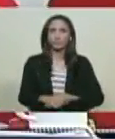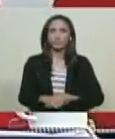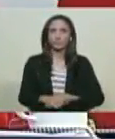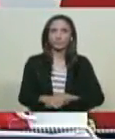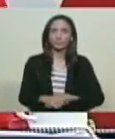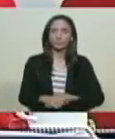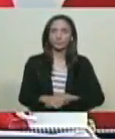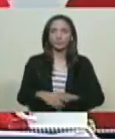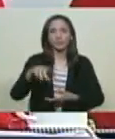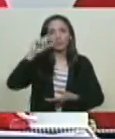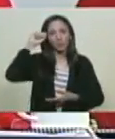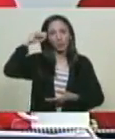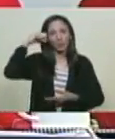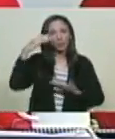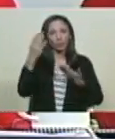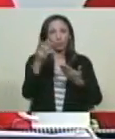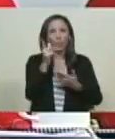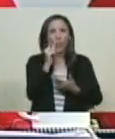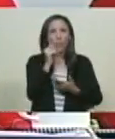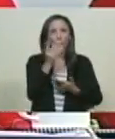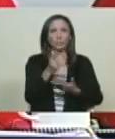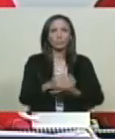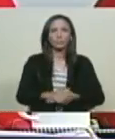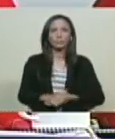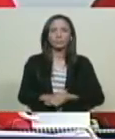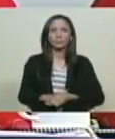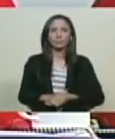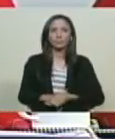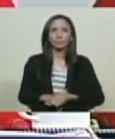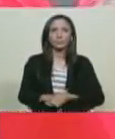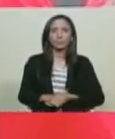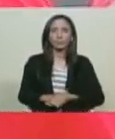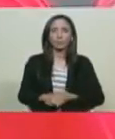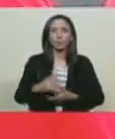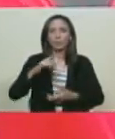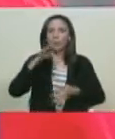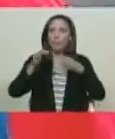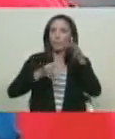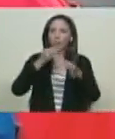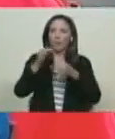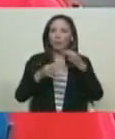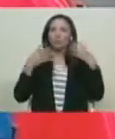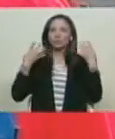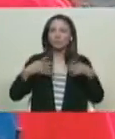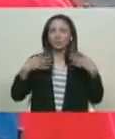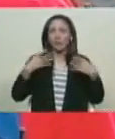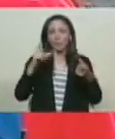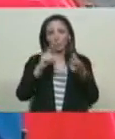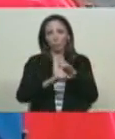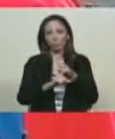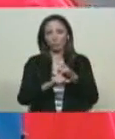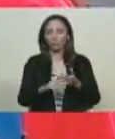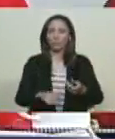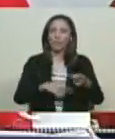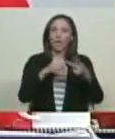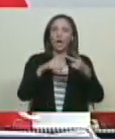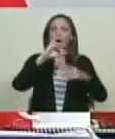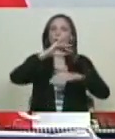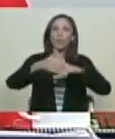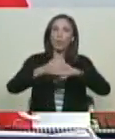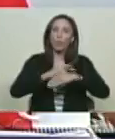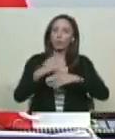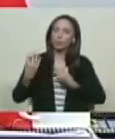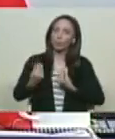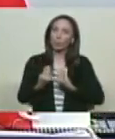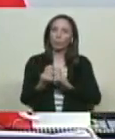Me estaba acordando, Claudio, por aquí, yo le estaba explicando a Cilia, Jorge Rodríguez, venía